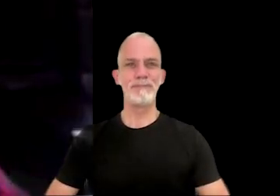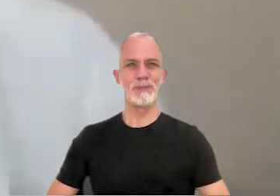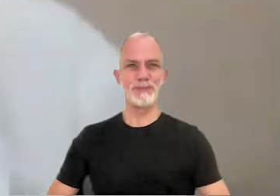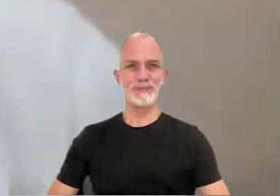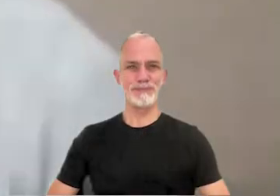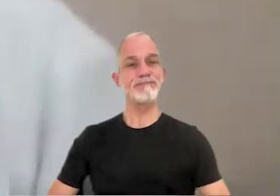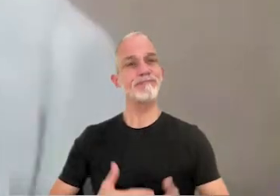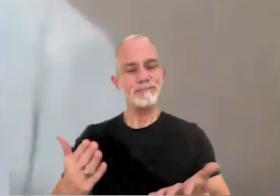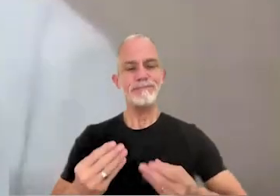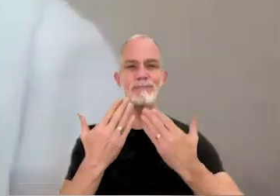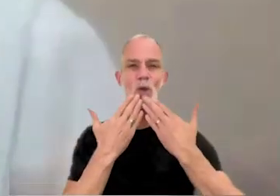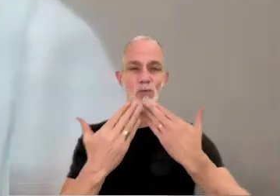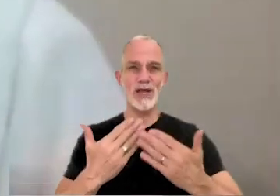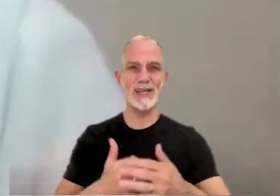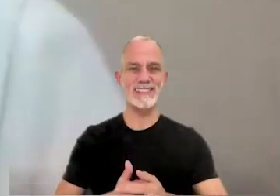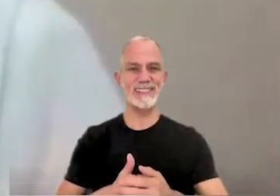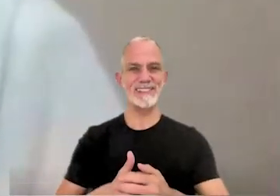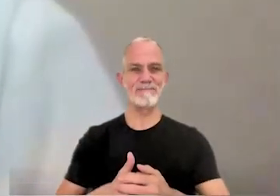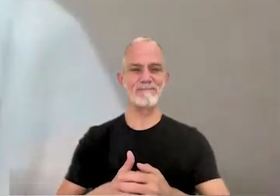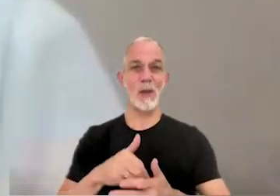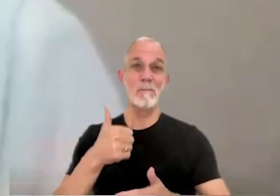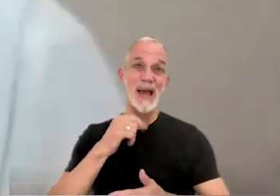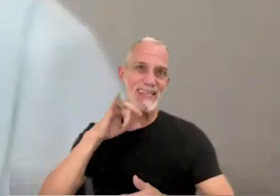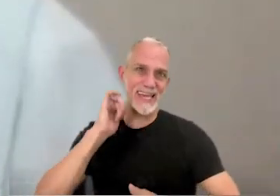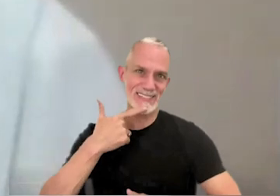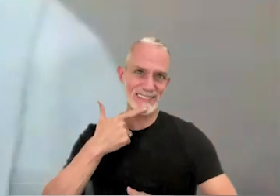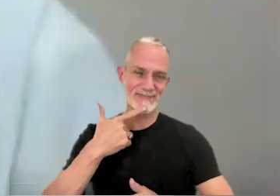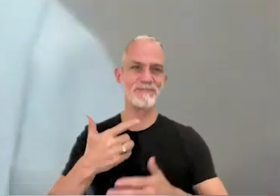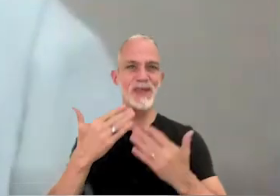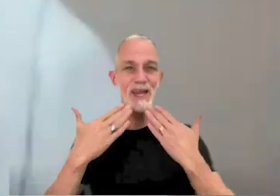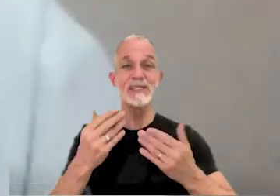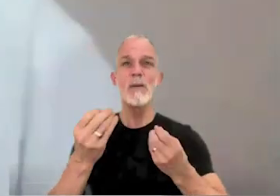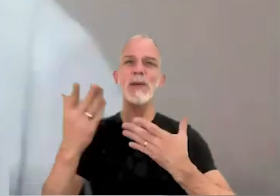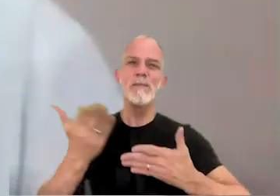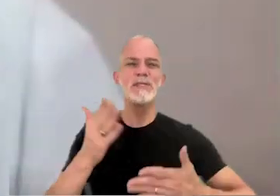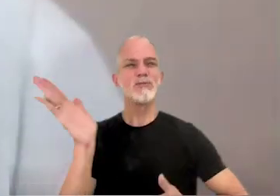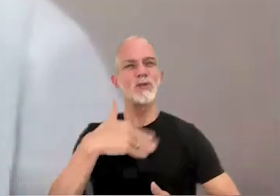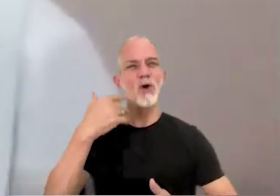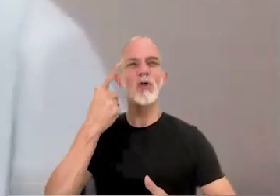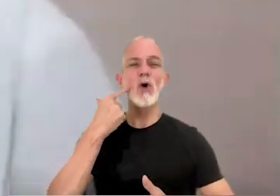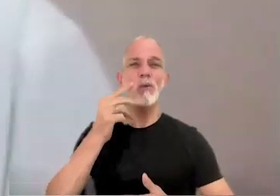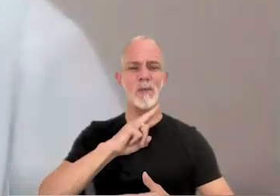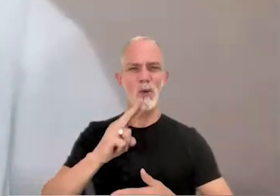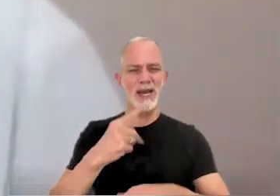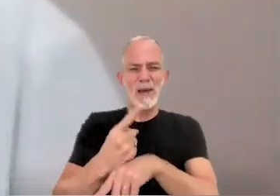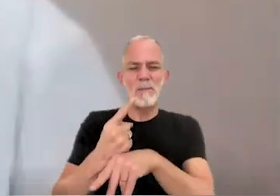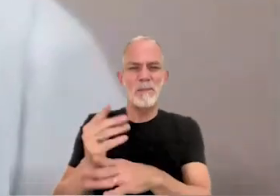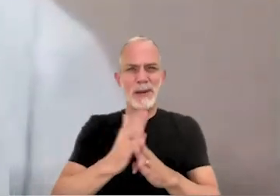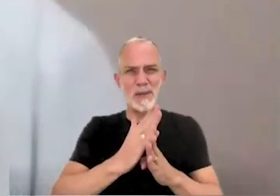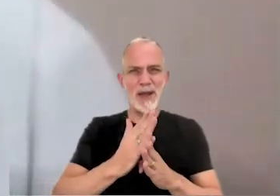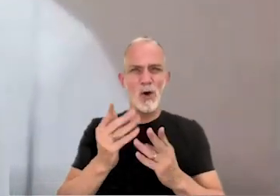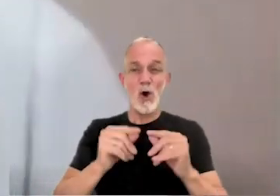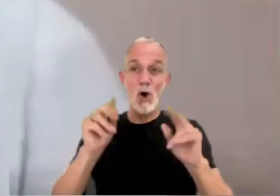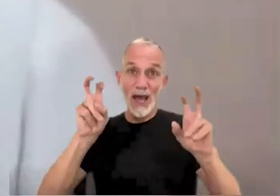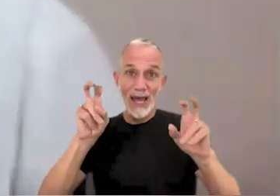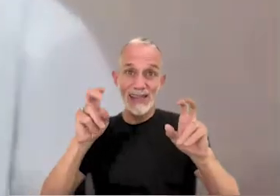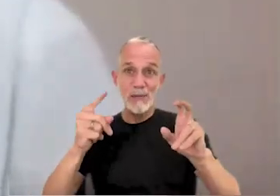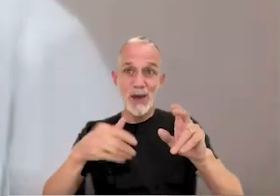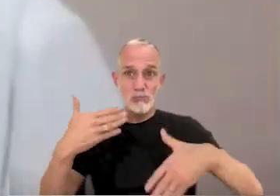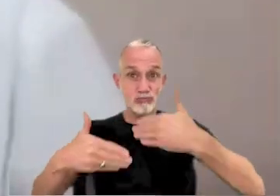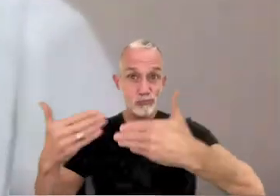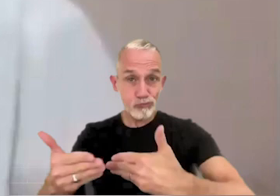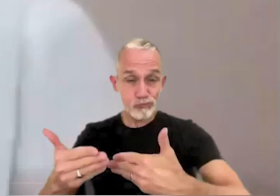Bueno, muchas gracias, Matías. Eh, Bienvenidos a todos. Antes de empezar un poco con lo que es el desarrollo del